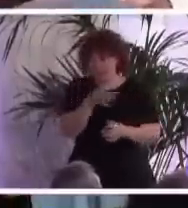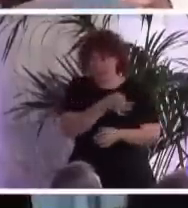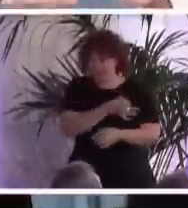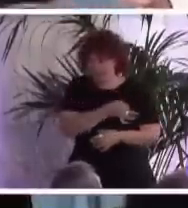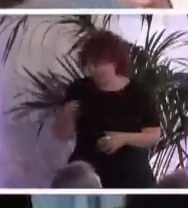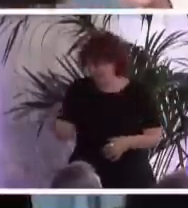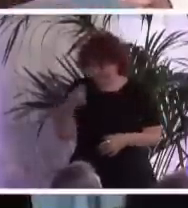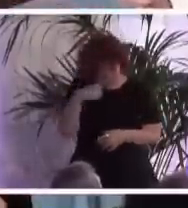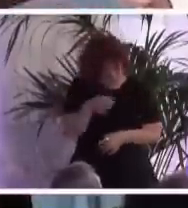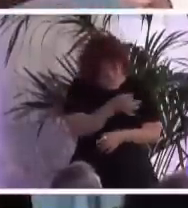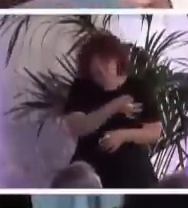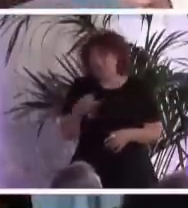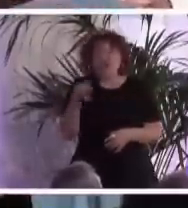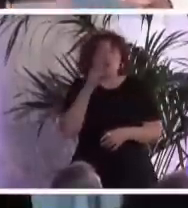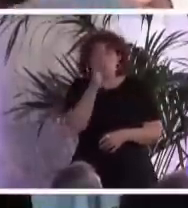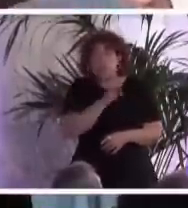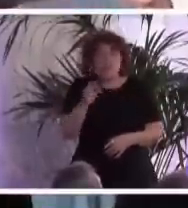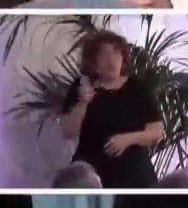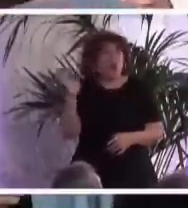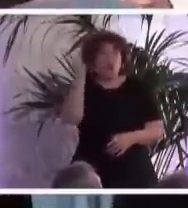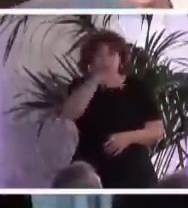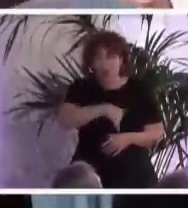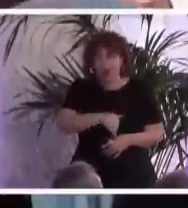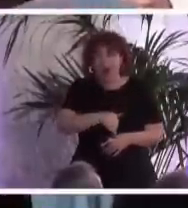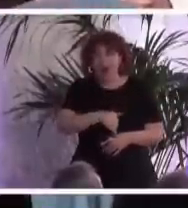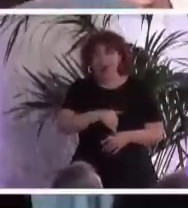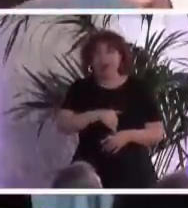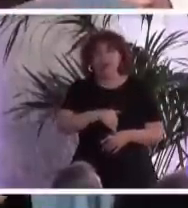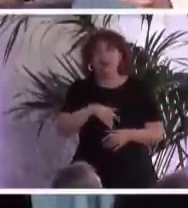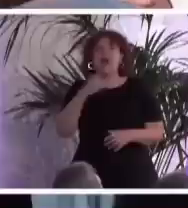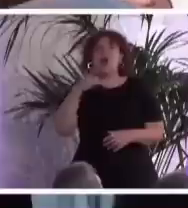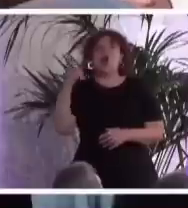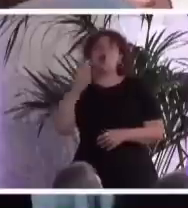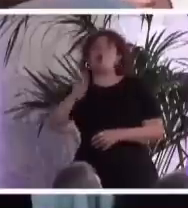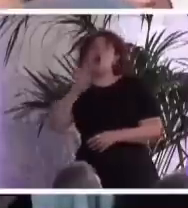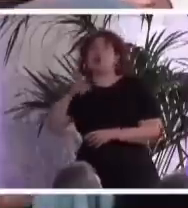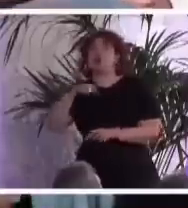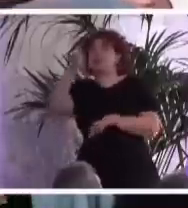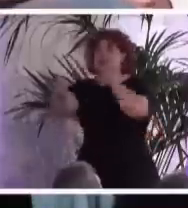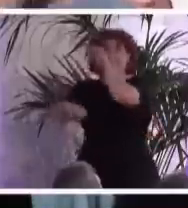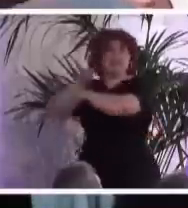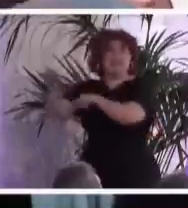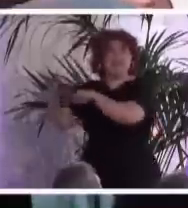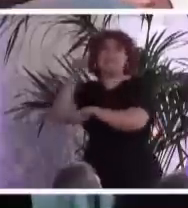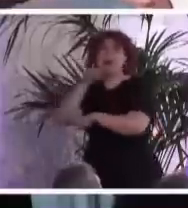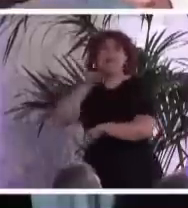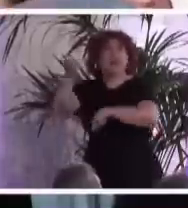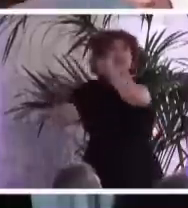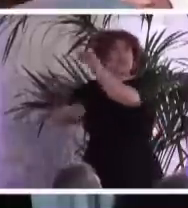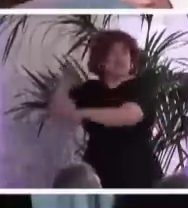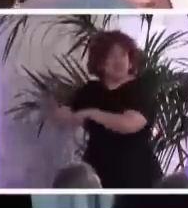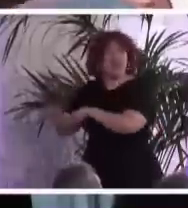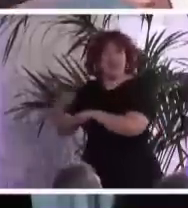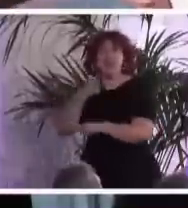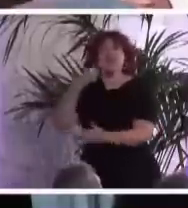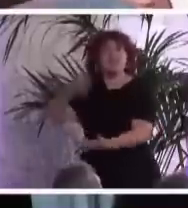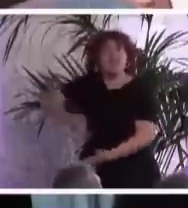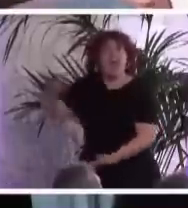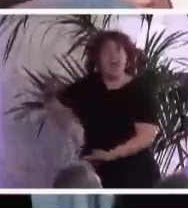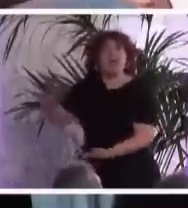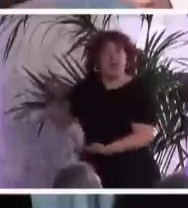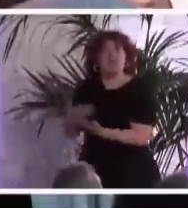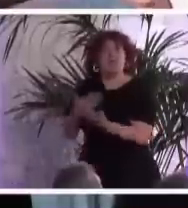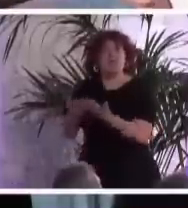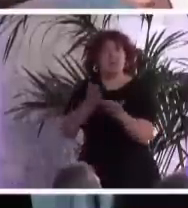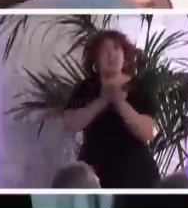que si no está podemos pintando la cara los corruptos y señalando a la mafia y diciendo la verdad sobre los